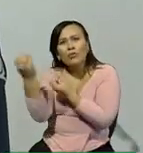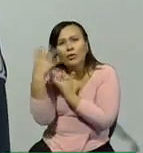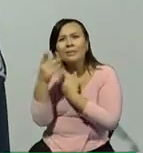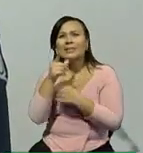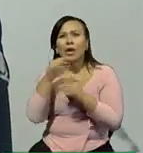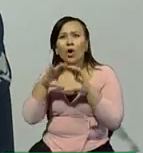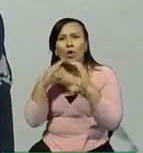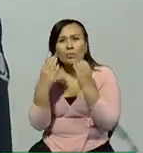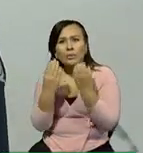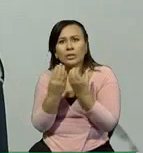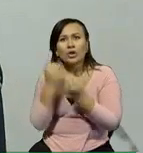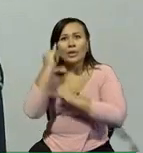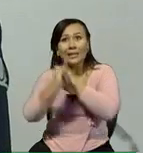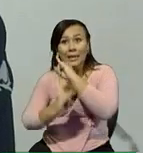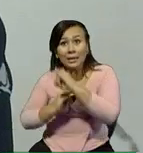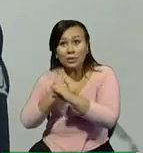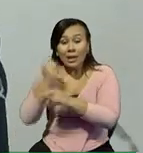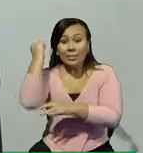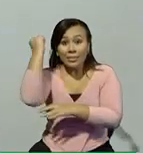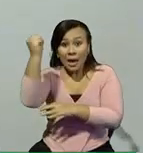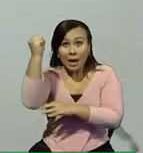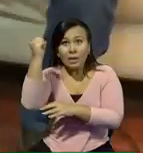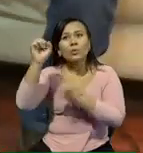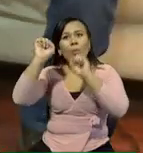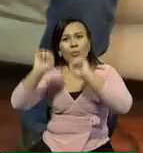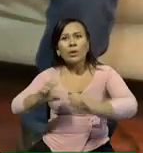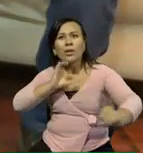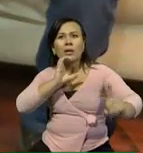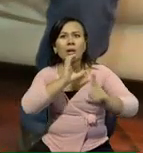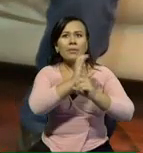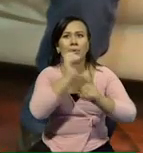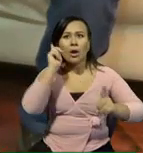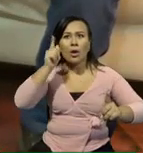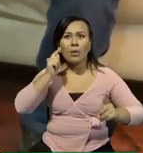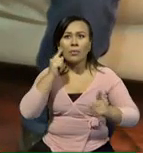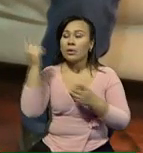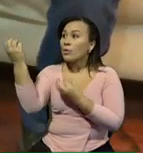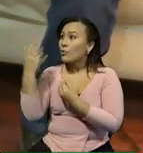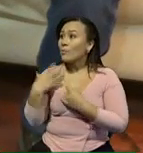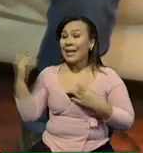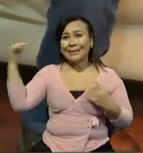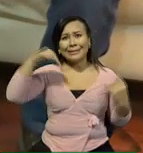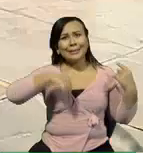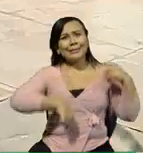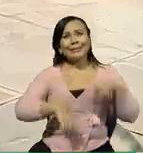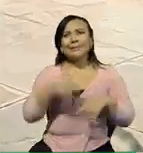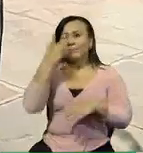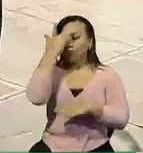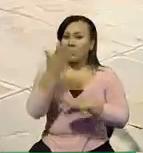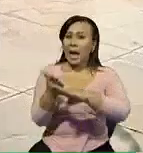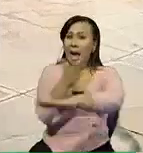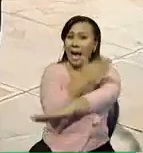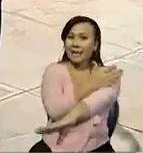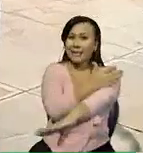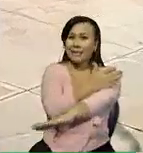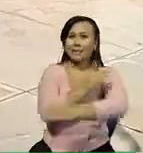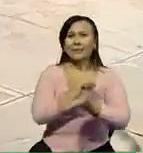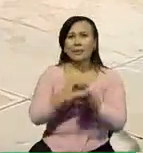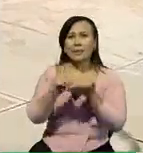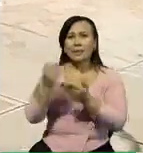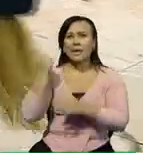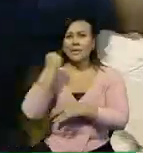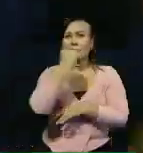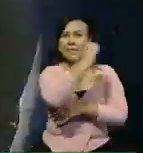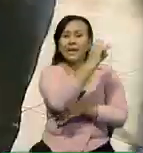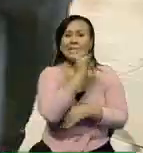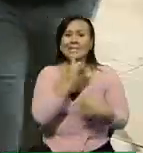CIDH tenga la posibilidad de hacerlo. La llegada de la CIDH se da tras la reunión efectuada hace pocas semanas en Washington